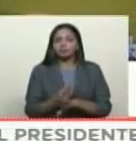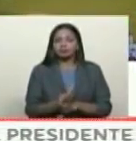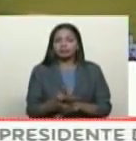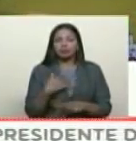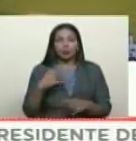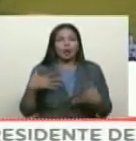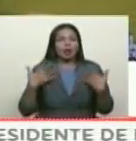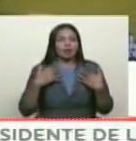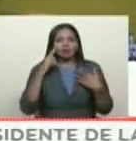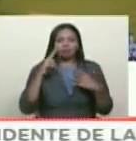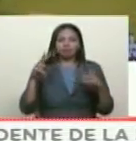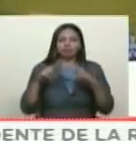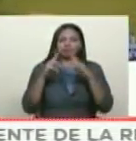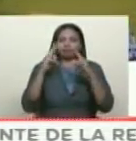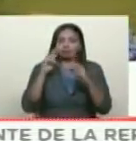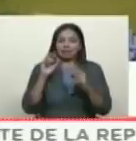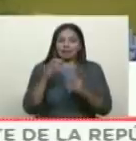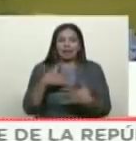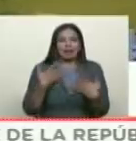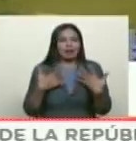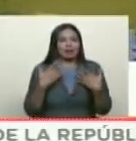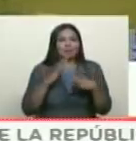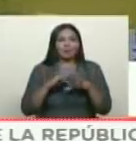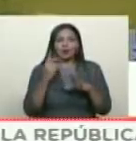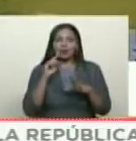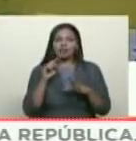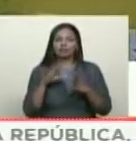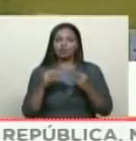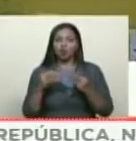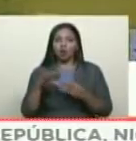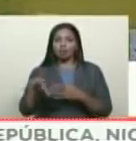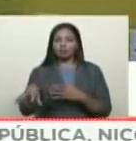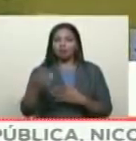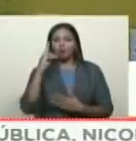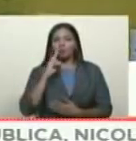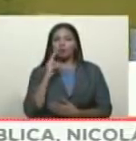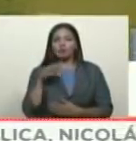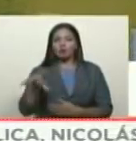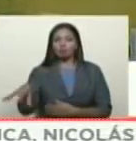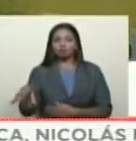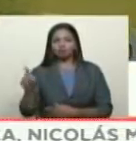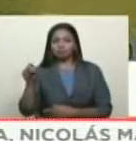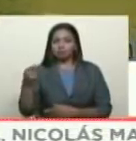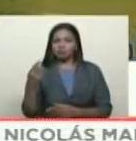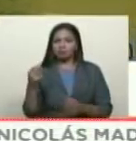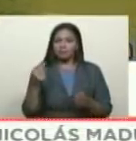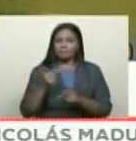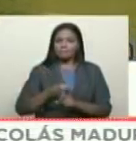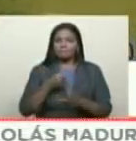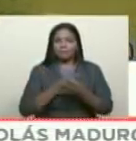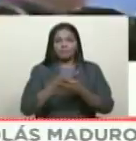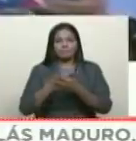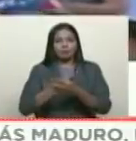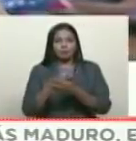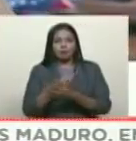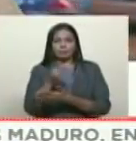alegría verlos aquí. Y también del estado Bolívar del Sur, combatiente de mil